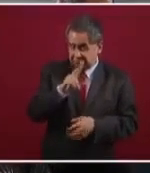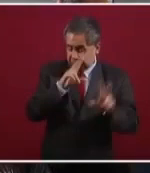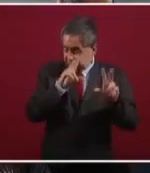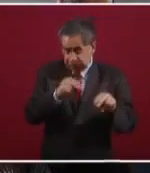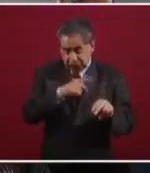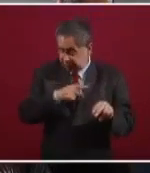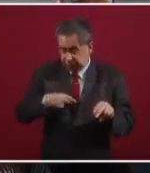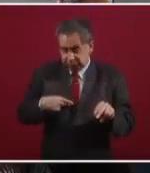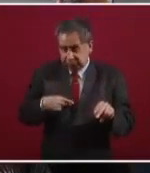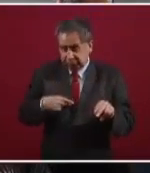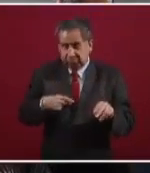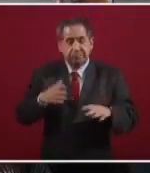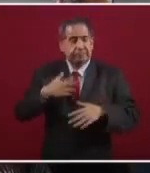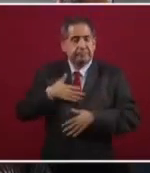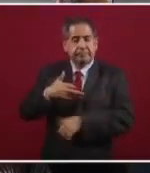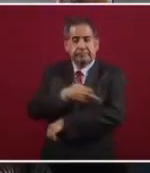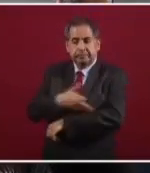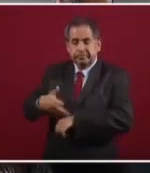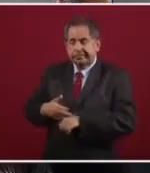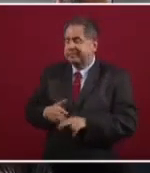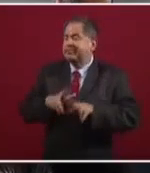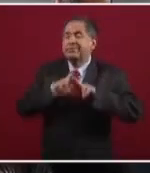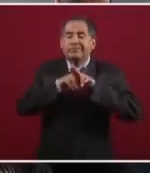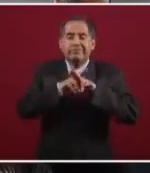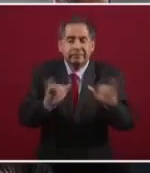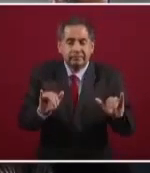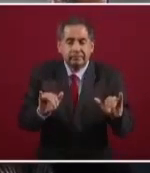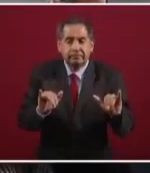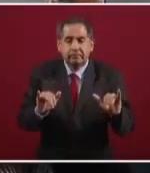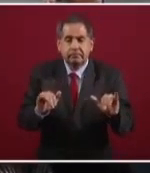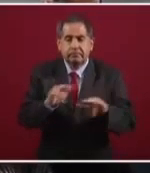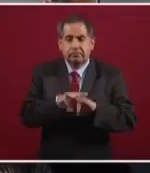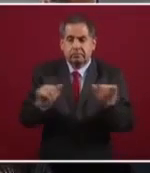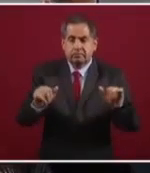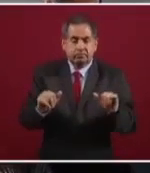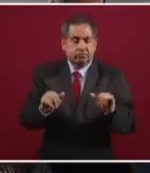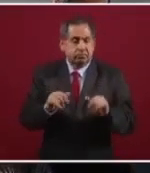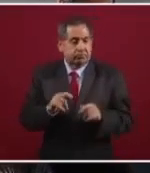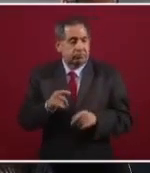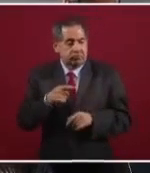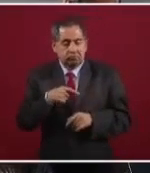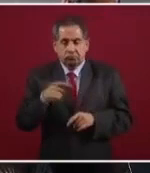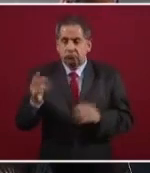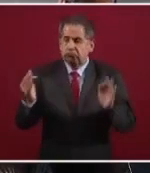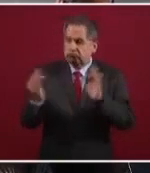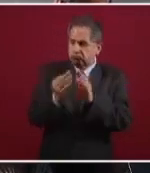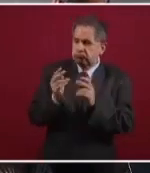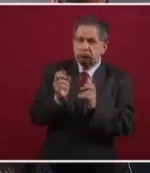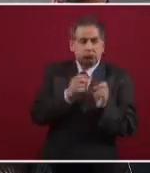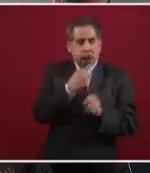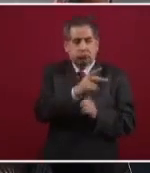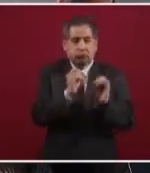caso de mis familiares, ni siquiera de recibirlos